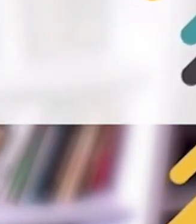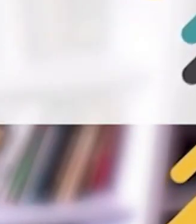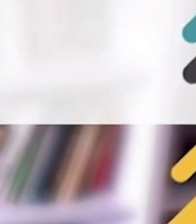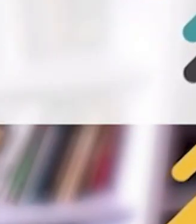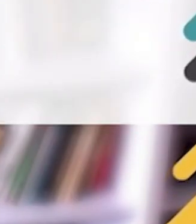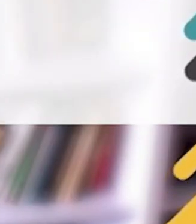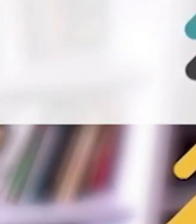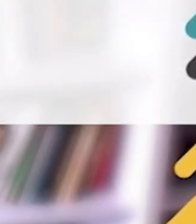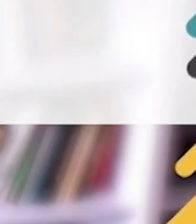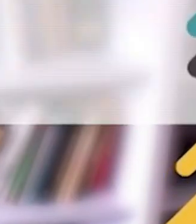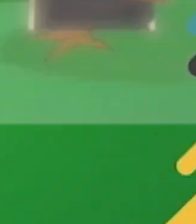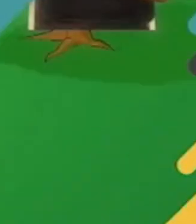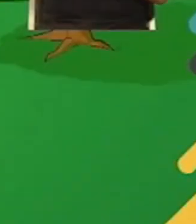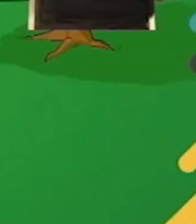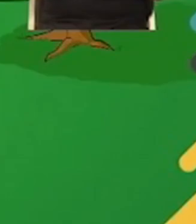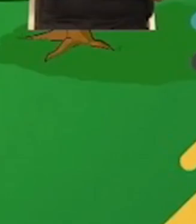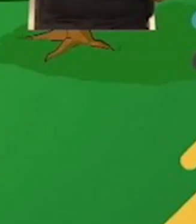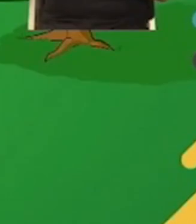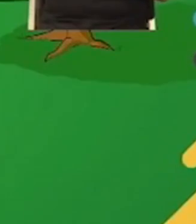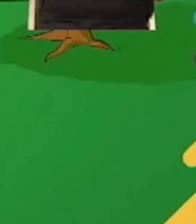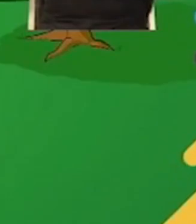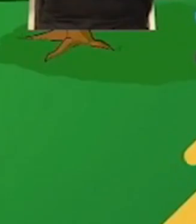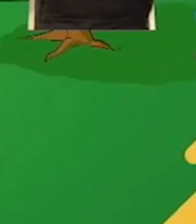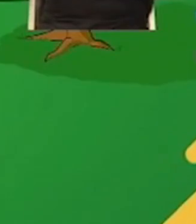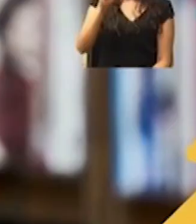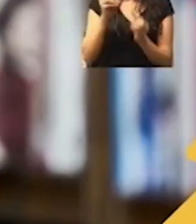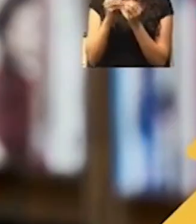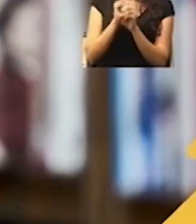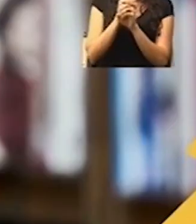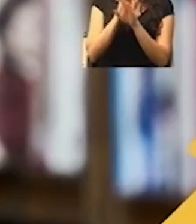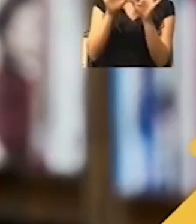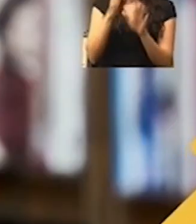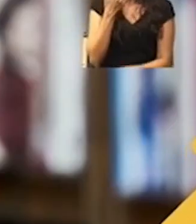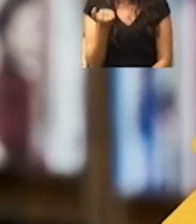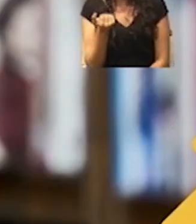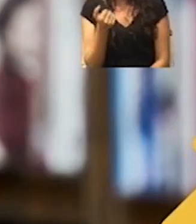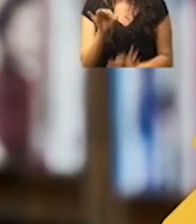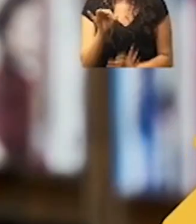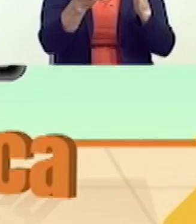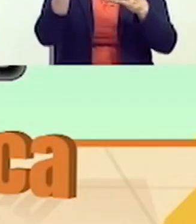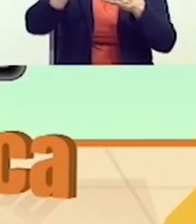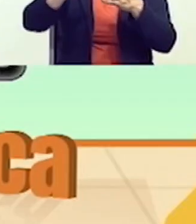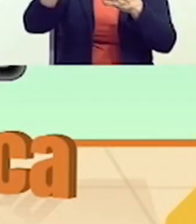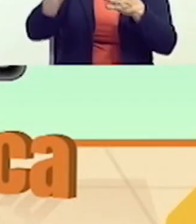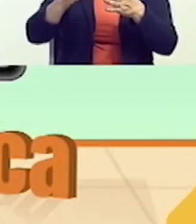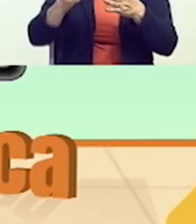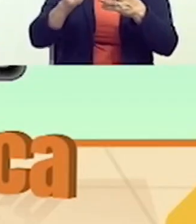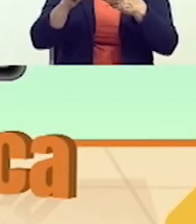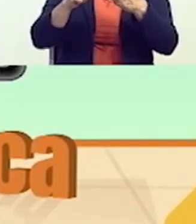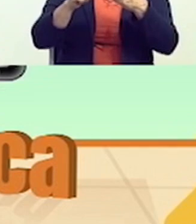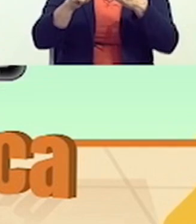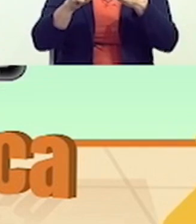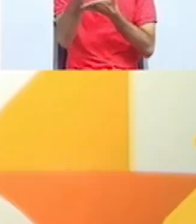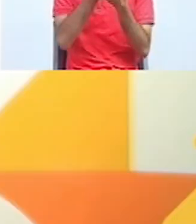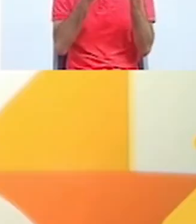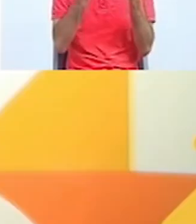OBIs, esas inversiones. La bancabilidad de este proyecto va a ser